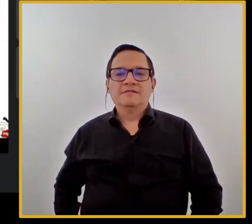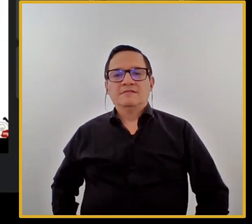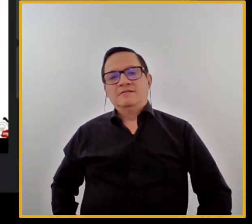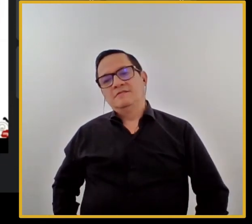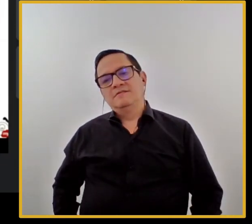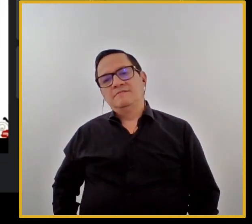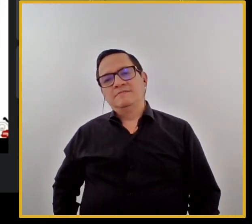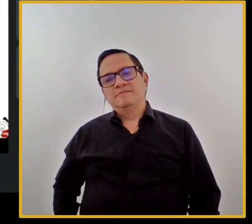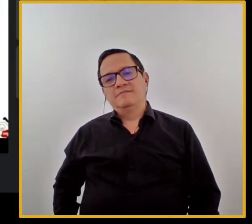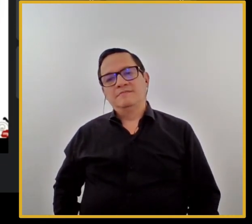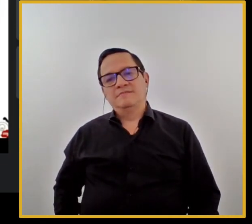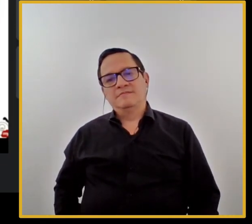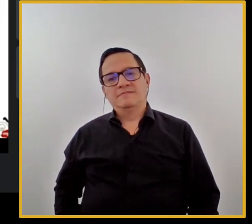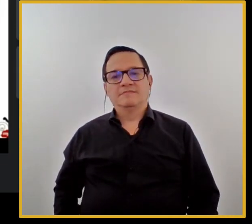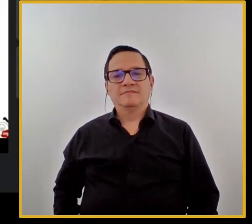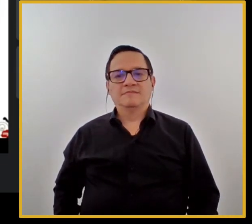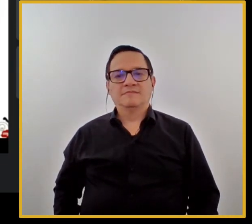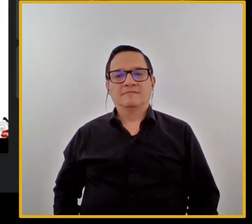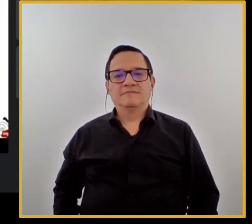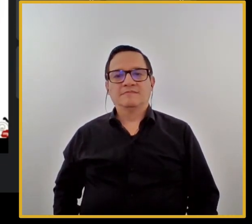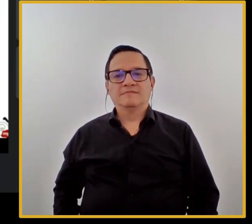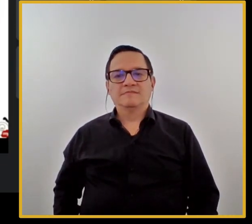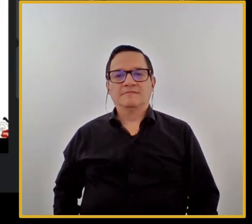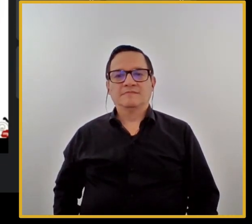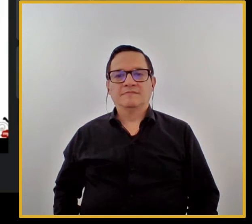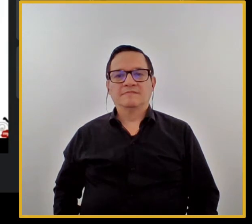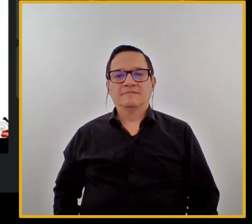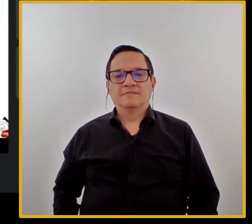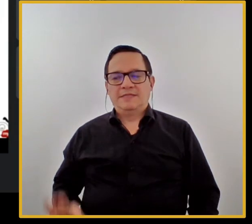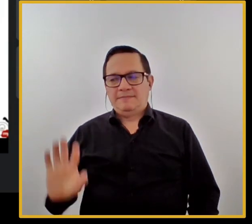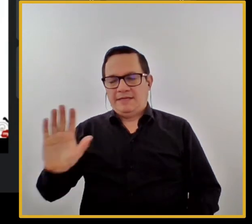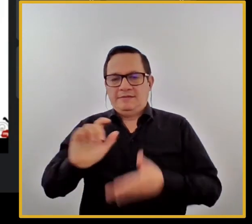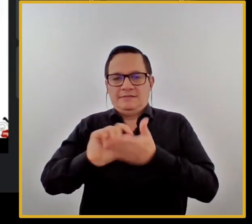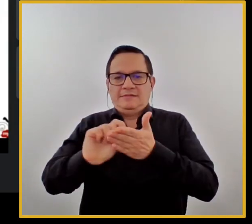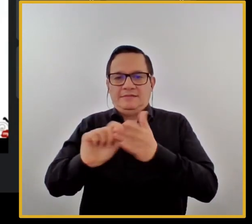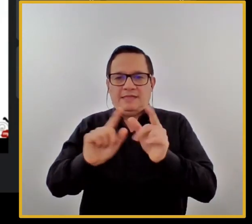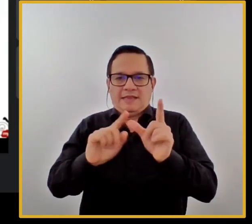1, 4U, pero lo hago mejor.